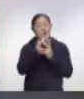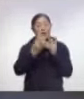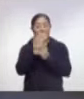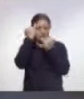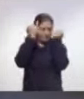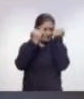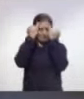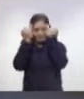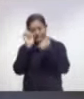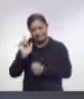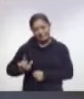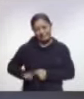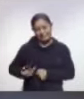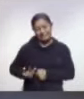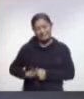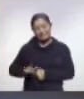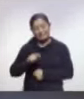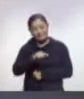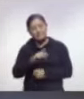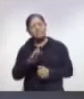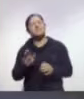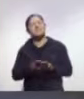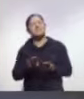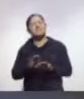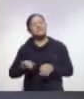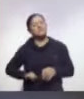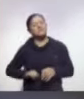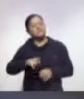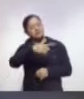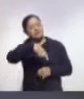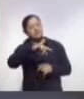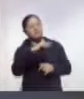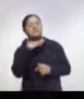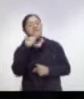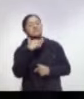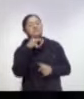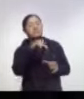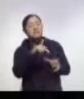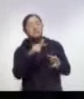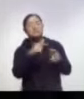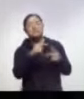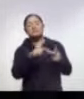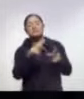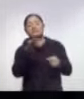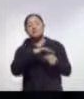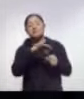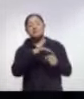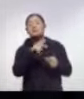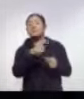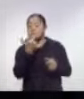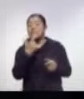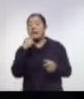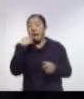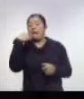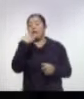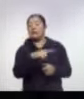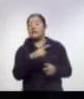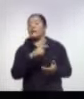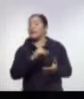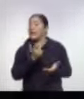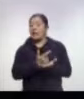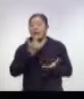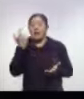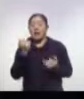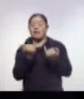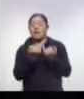gubernamental, el combate de conflictos de interés, que considera a la corrupción y al fraude electoral como delitos graves y el combate a la impunidad,